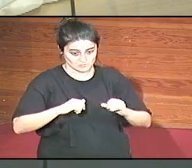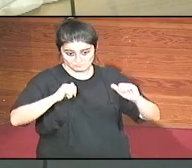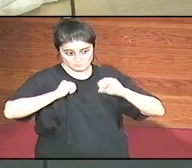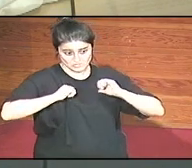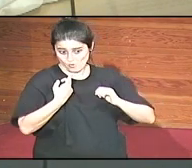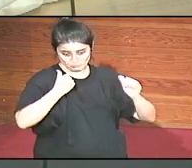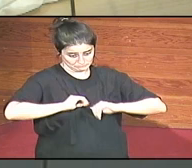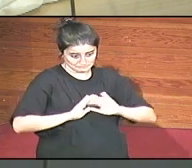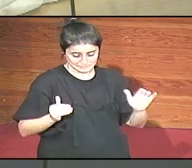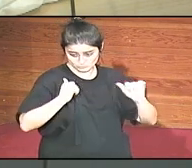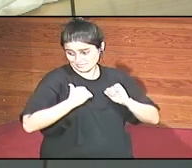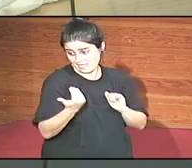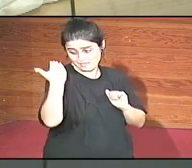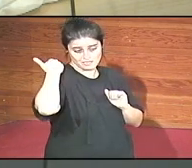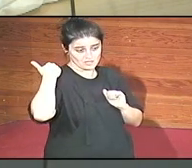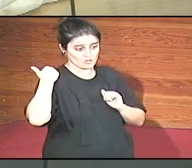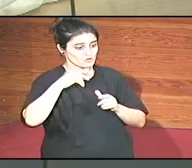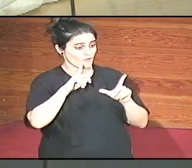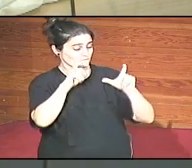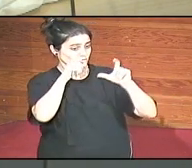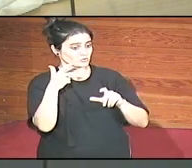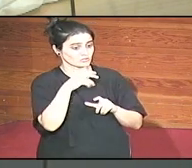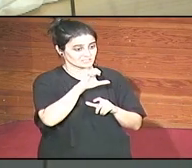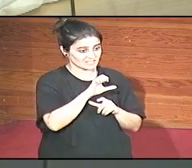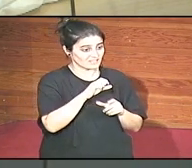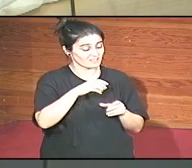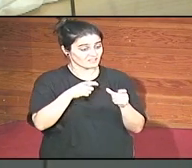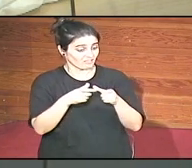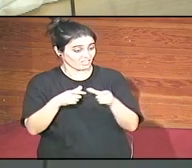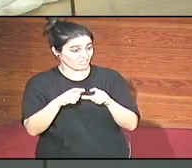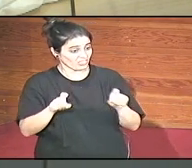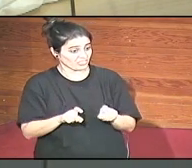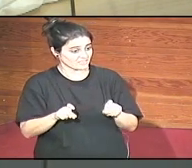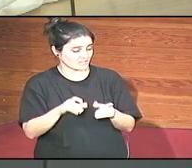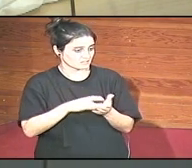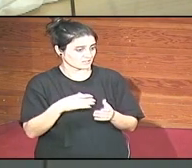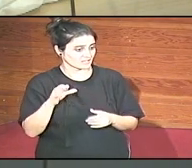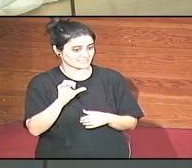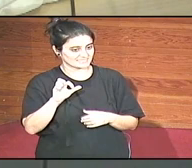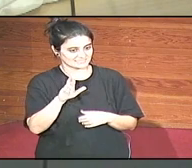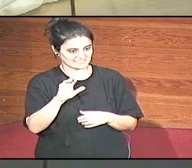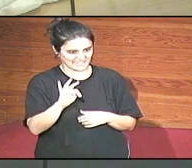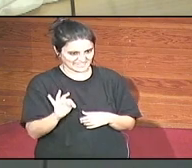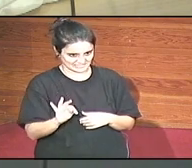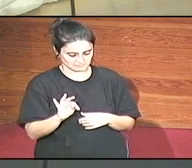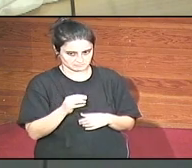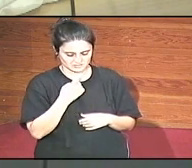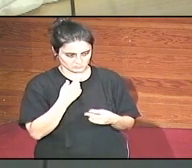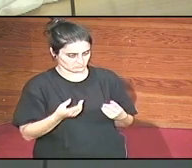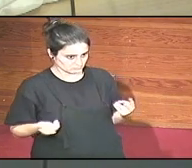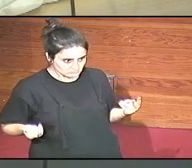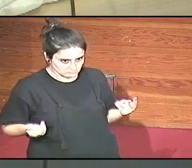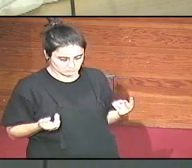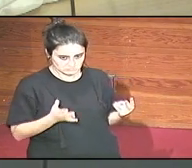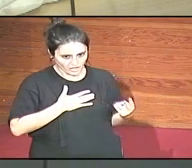la mochila una foto del che y un casete de ese red este tipo es como se forma